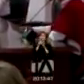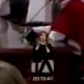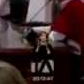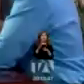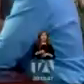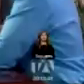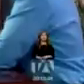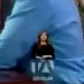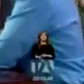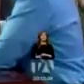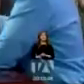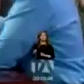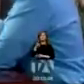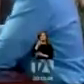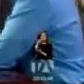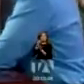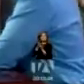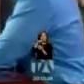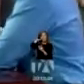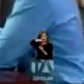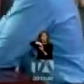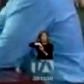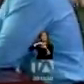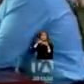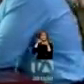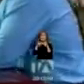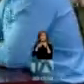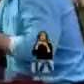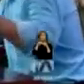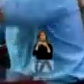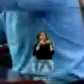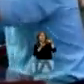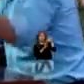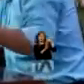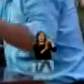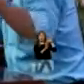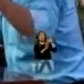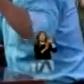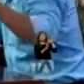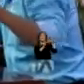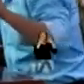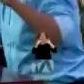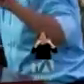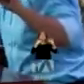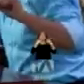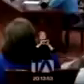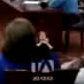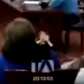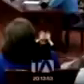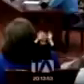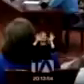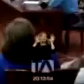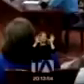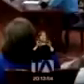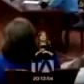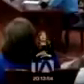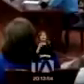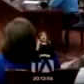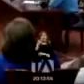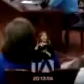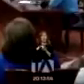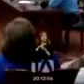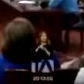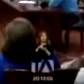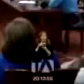entidad. Ellos planteaban que la votación para los candidatos al Consejo de Participación sea transparente y clara, ya que 2 de los miembros del